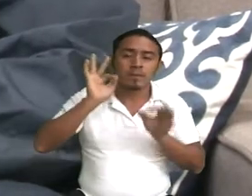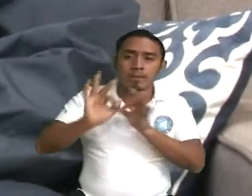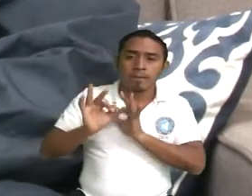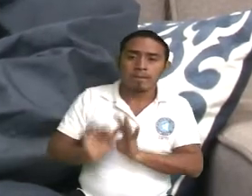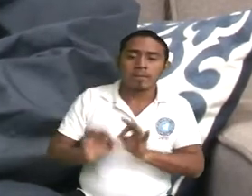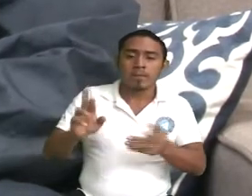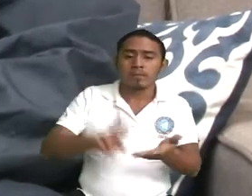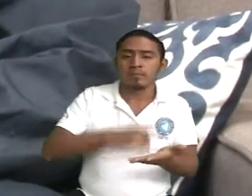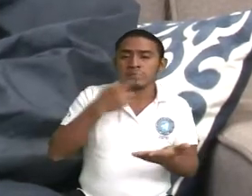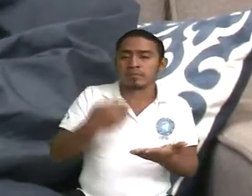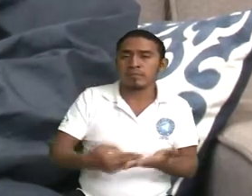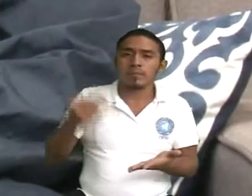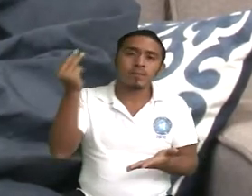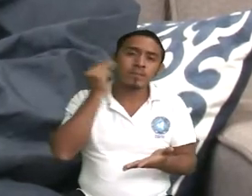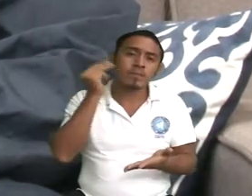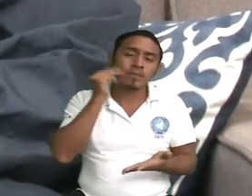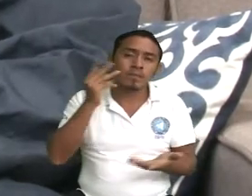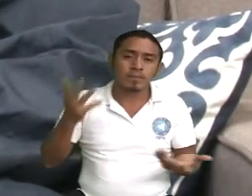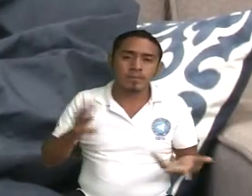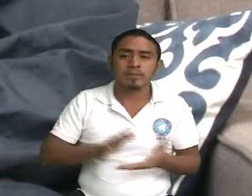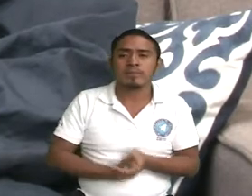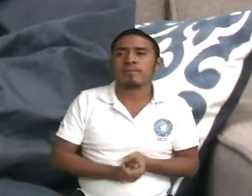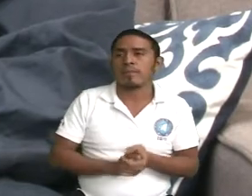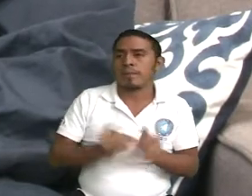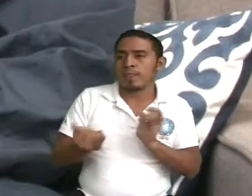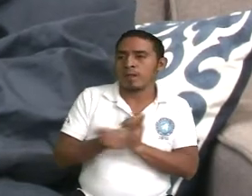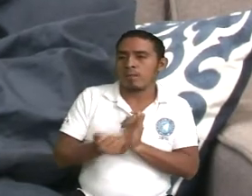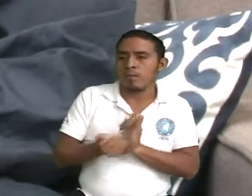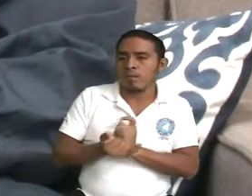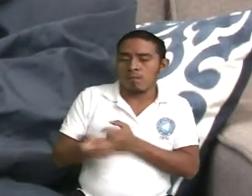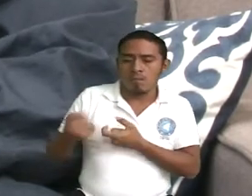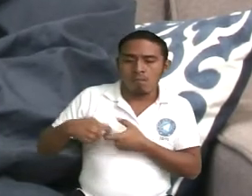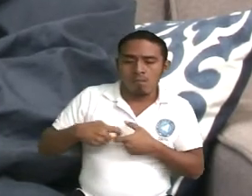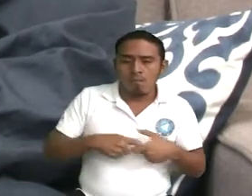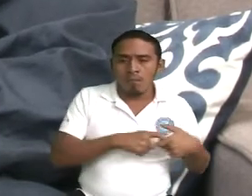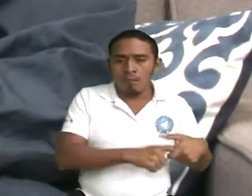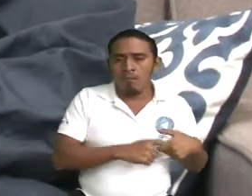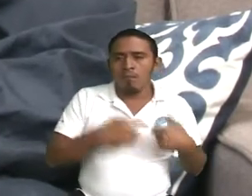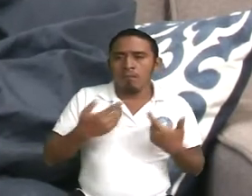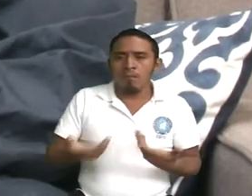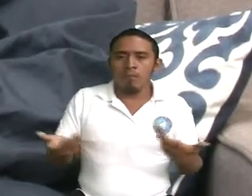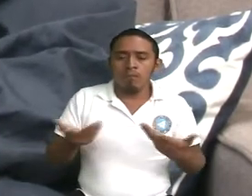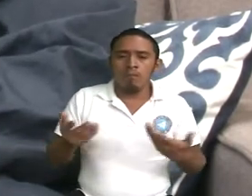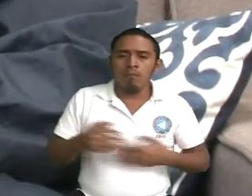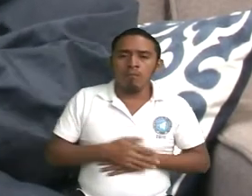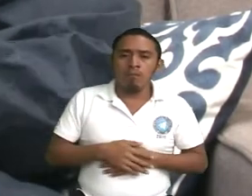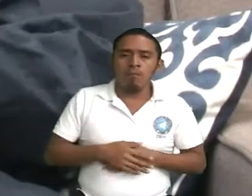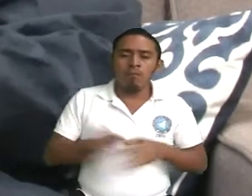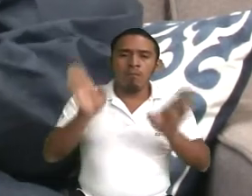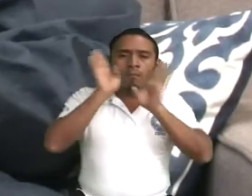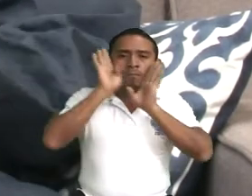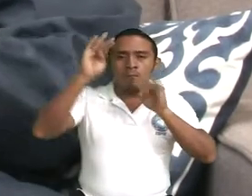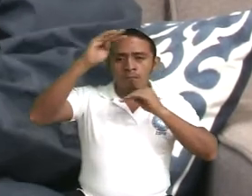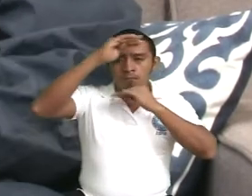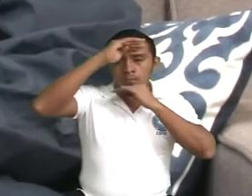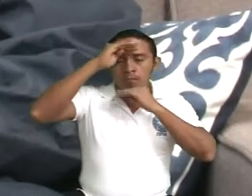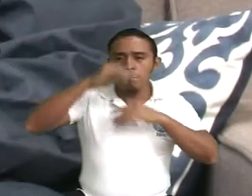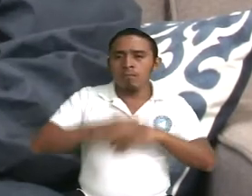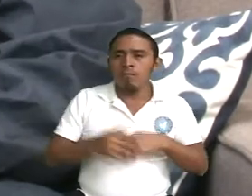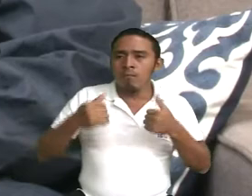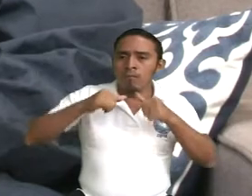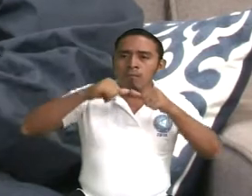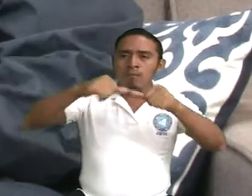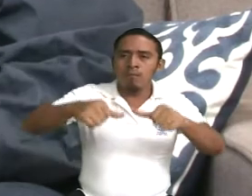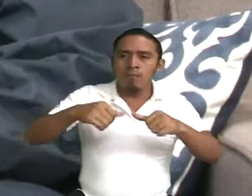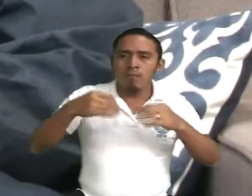regalo a nuestras madres nicaragüenses. Y esa también es la articulación que tenemos con el sector privado, ¿verdad?, para seguir